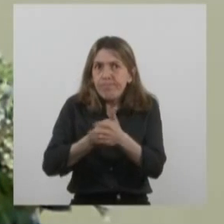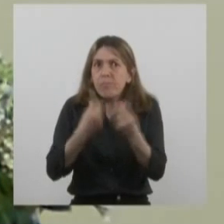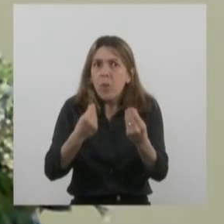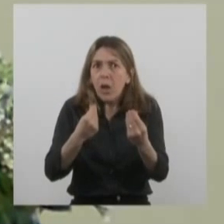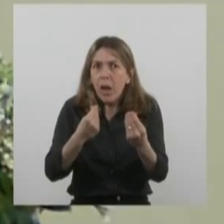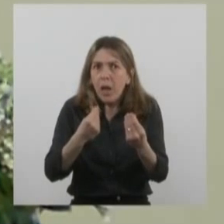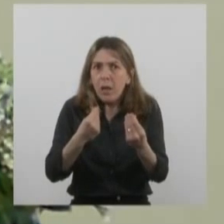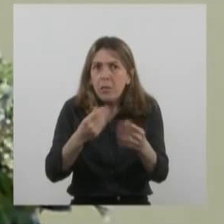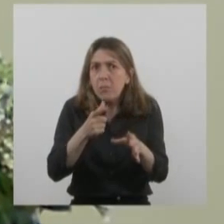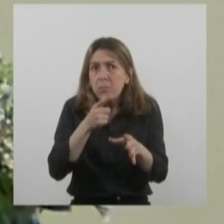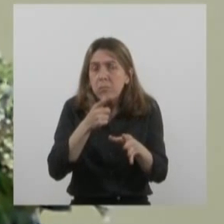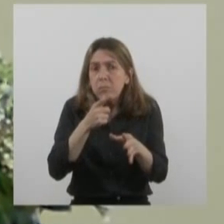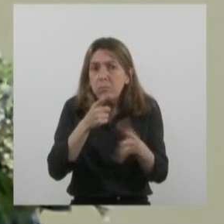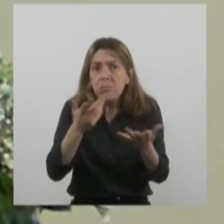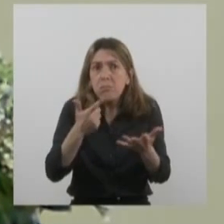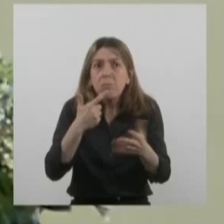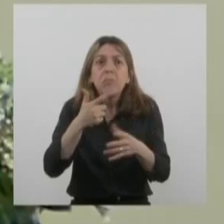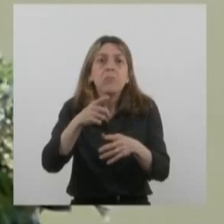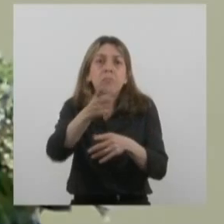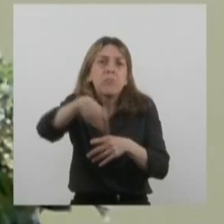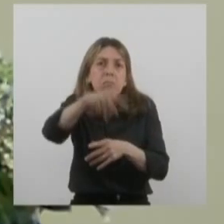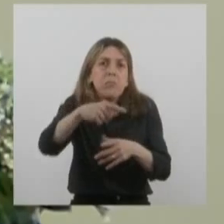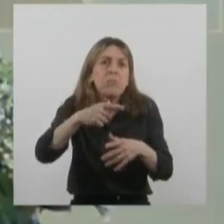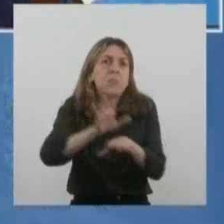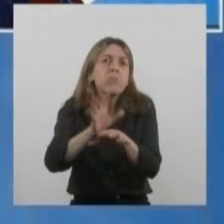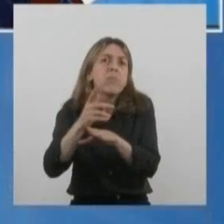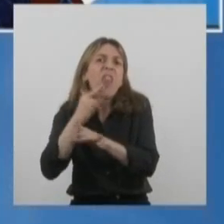estábamos sometiéndolos a vacunas